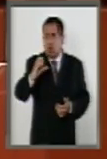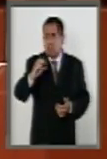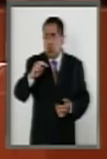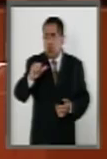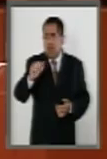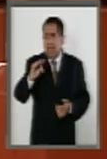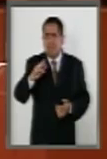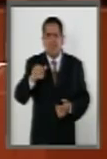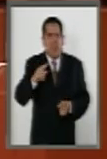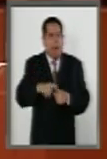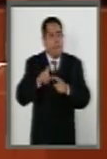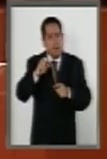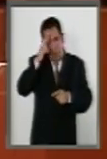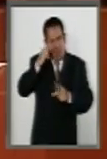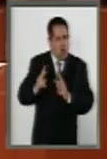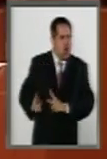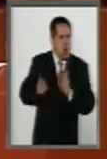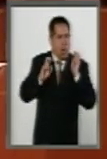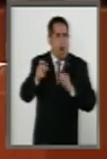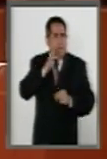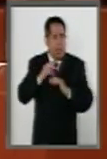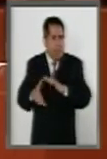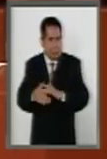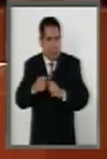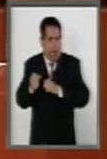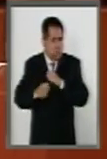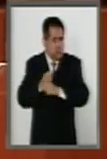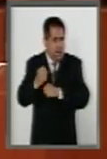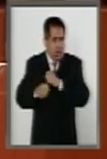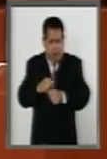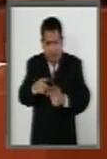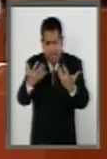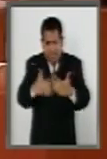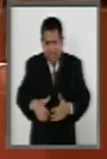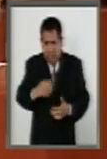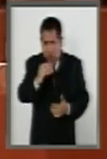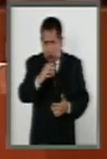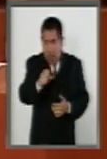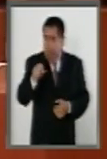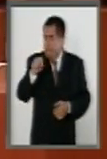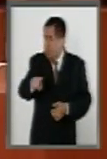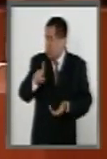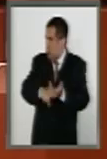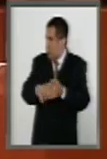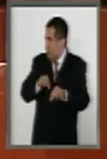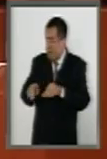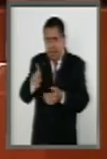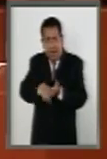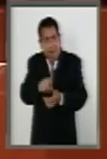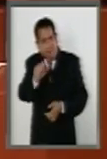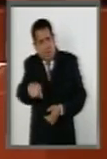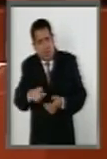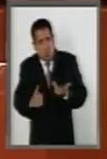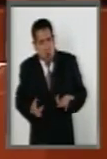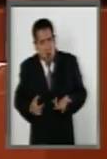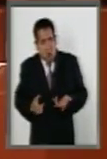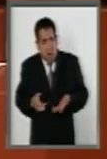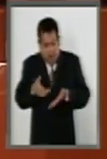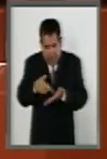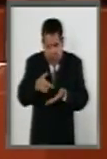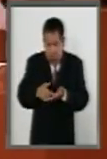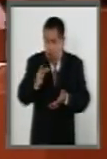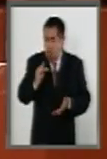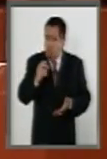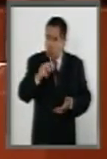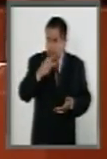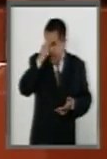a Pemex Exploración y Producción a través de esta empresa. Y, pues, el Fondo Mexicano del Petróleo, puesto para el que